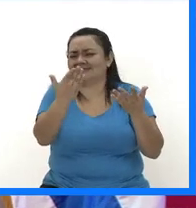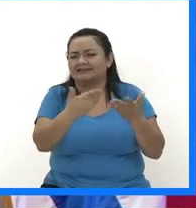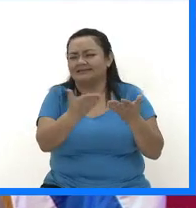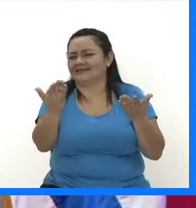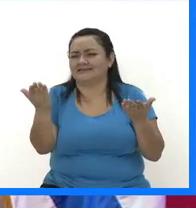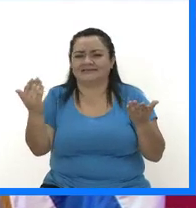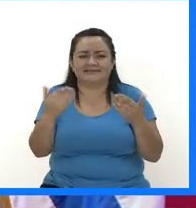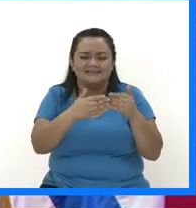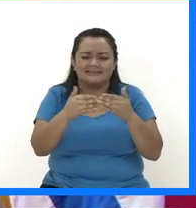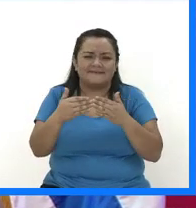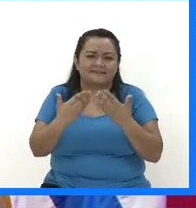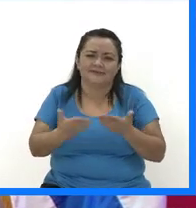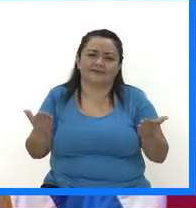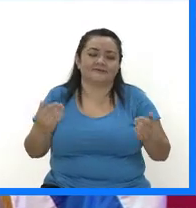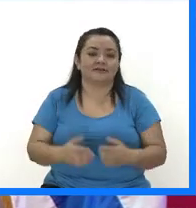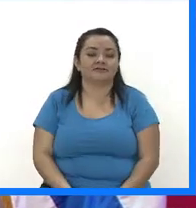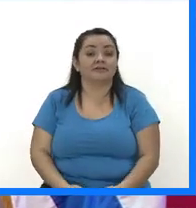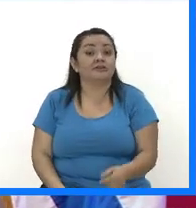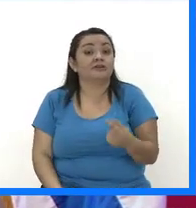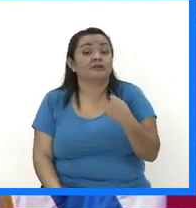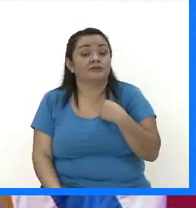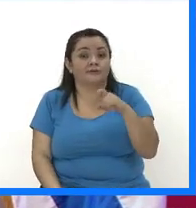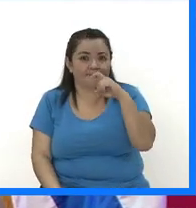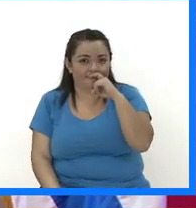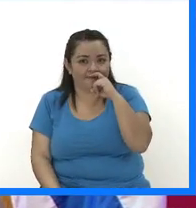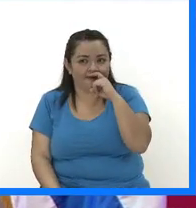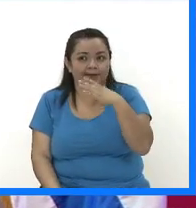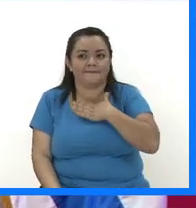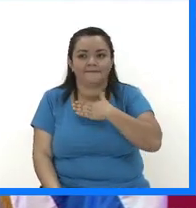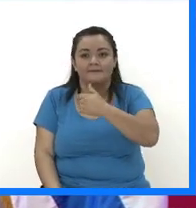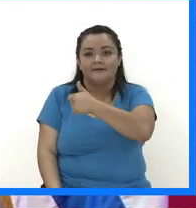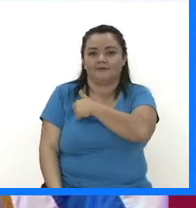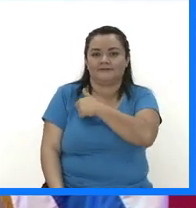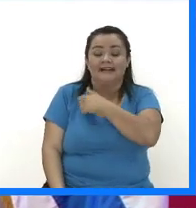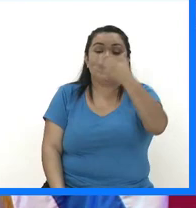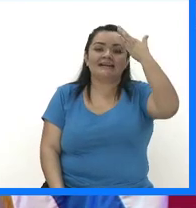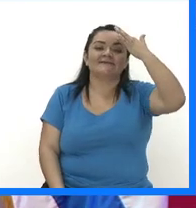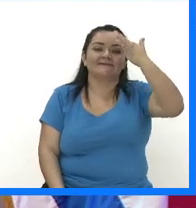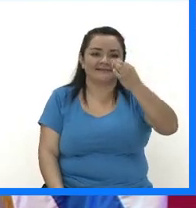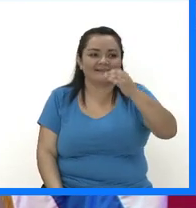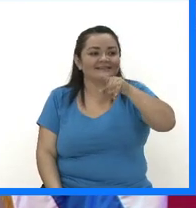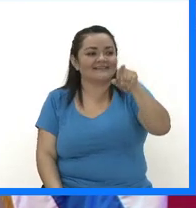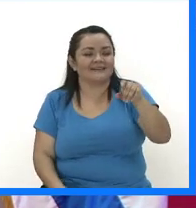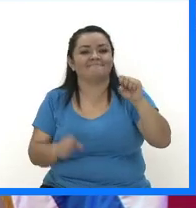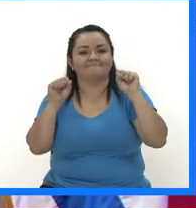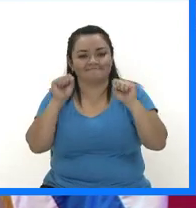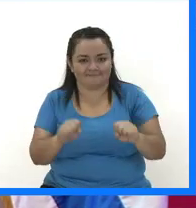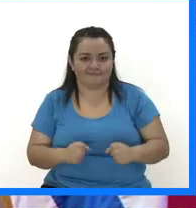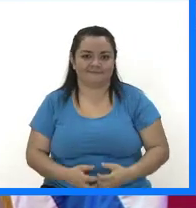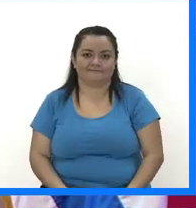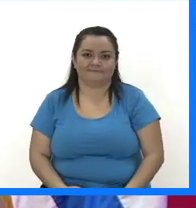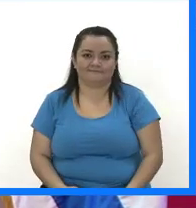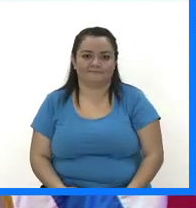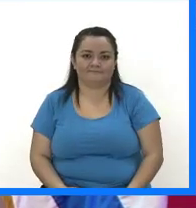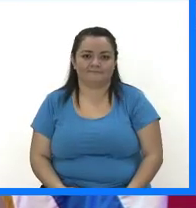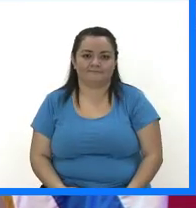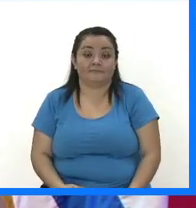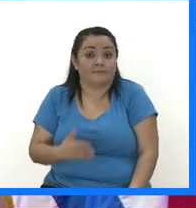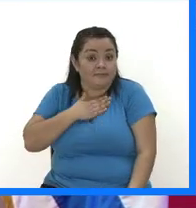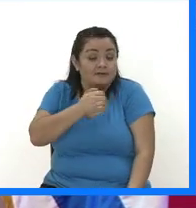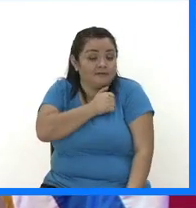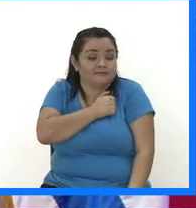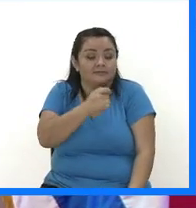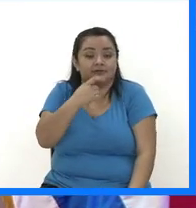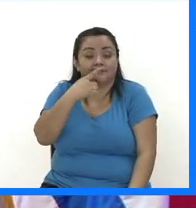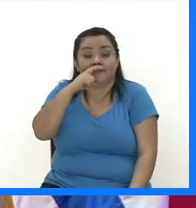éste no hace y yo que puedo hacer pero como padre mi deber es creer en mis hijos alguien dice amén el día de hoy es el deber de